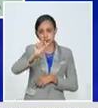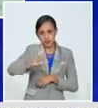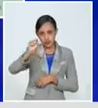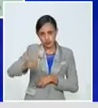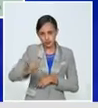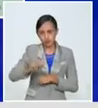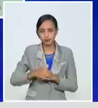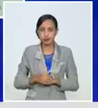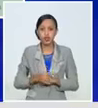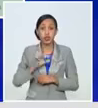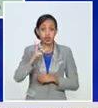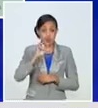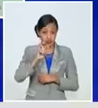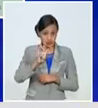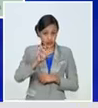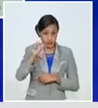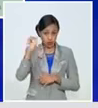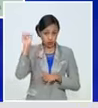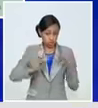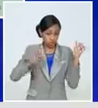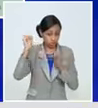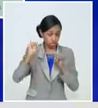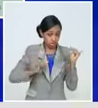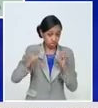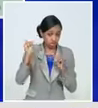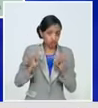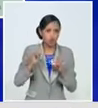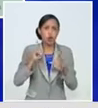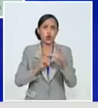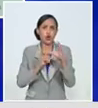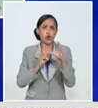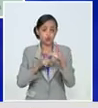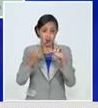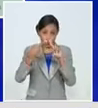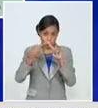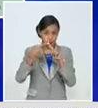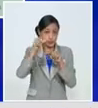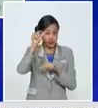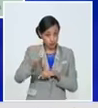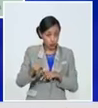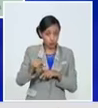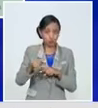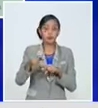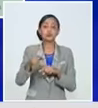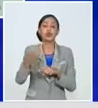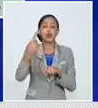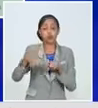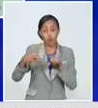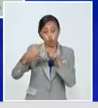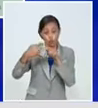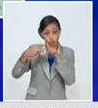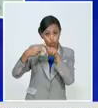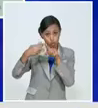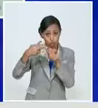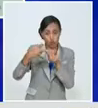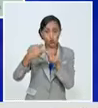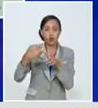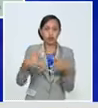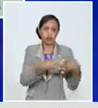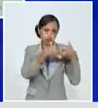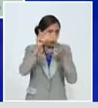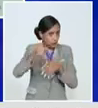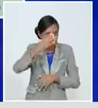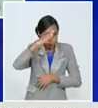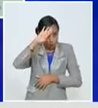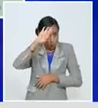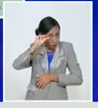viajeros procedentes de Rusia 1 y de Estados Unidos 2, viajeros cubanos, y que